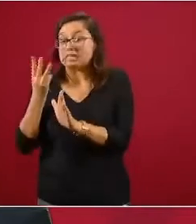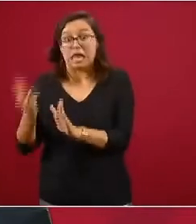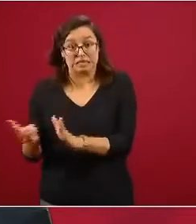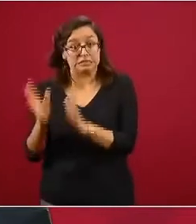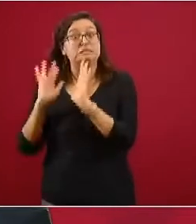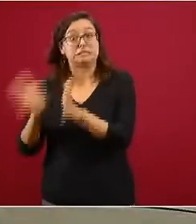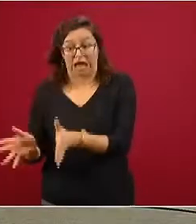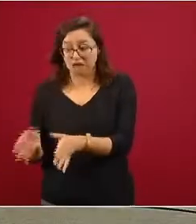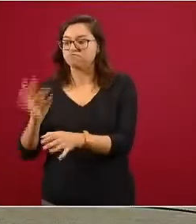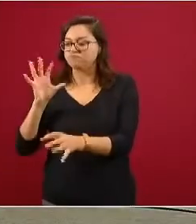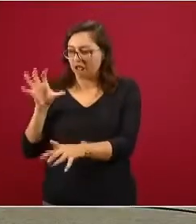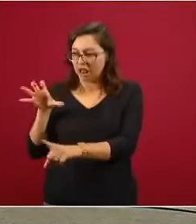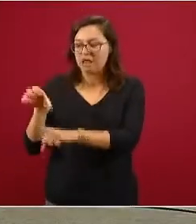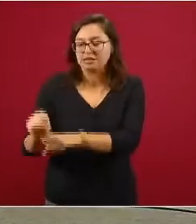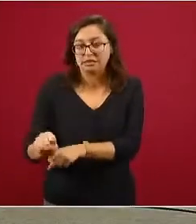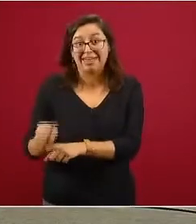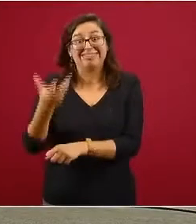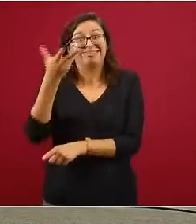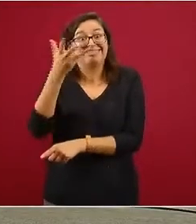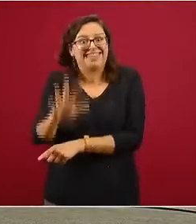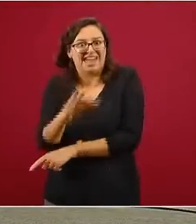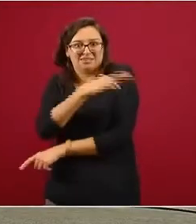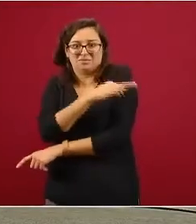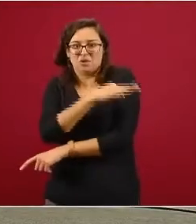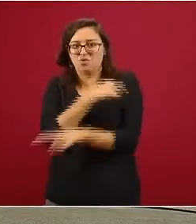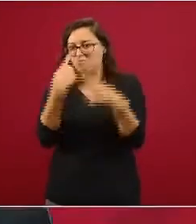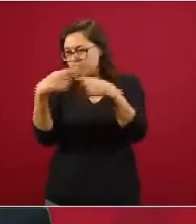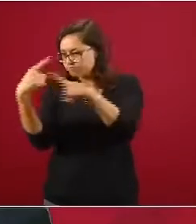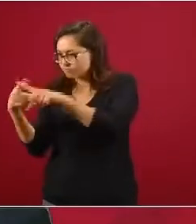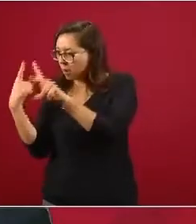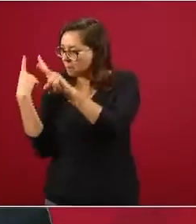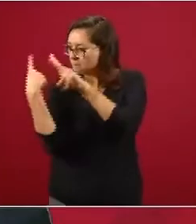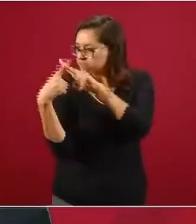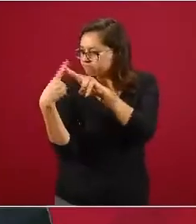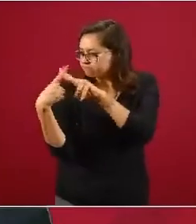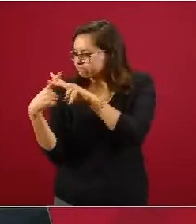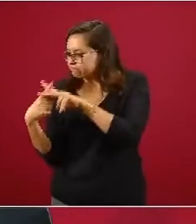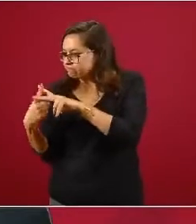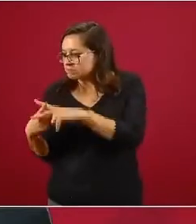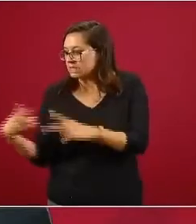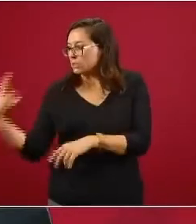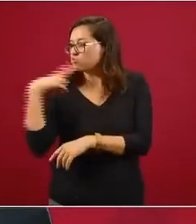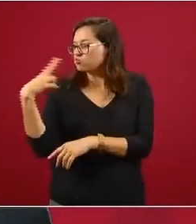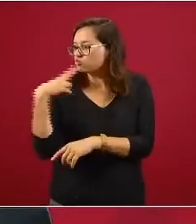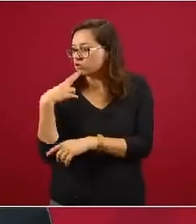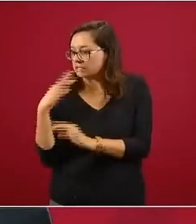como propósito estimar numéricamente la eficacia